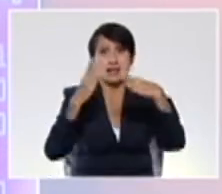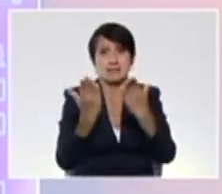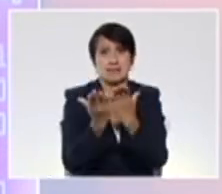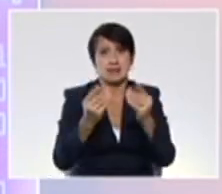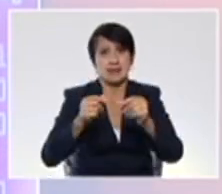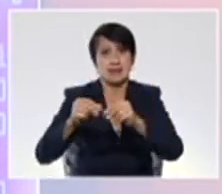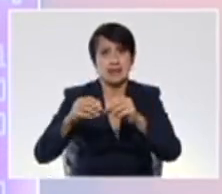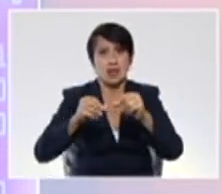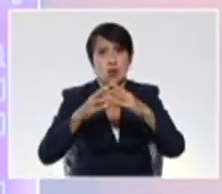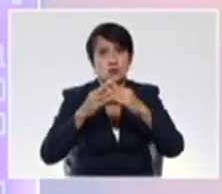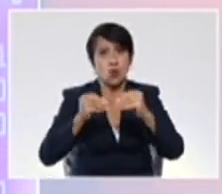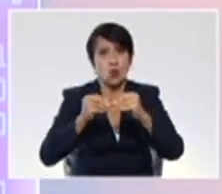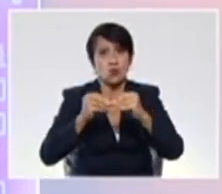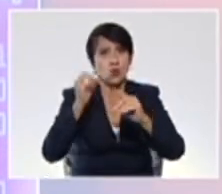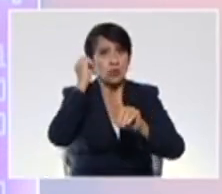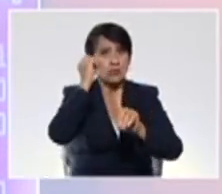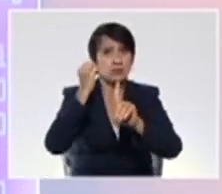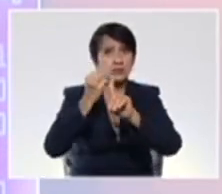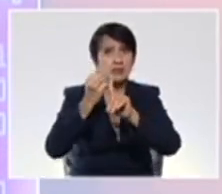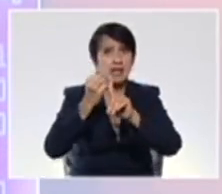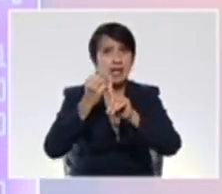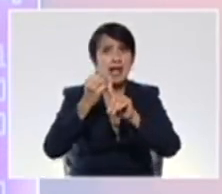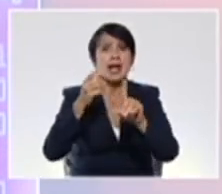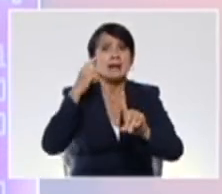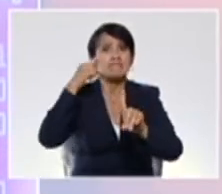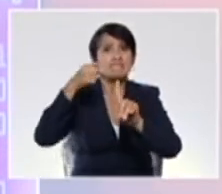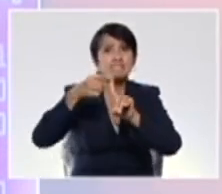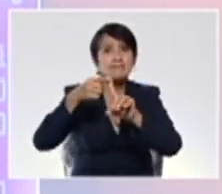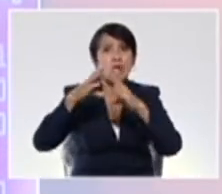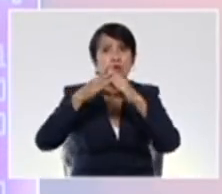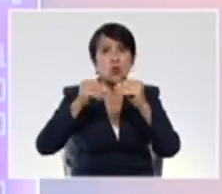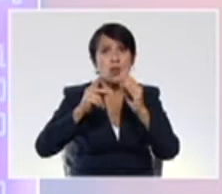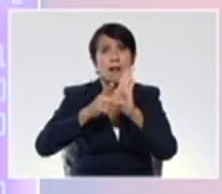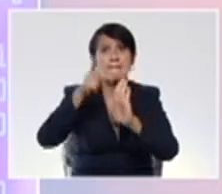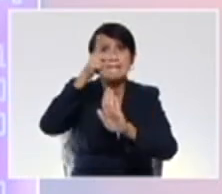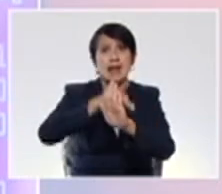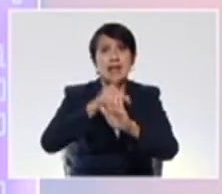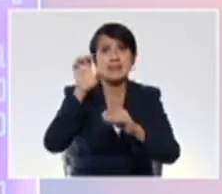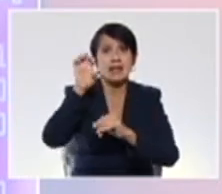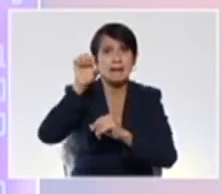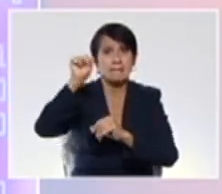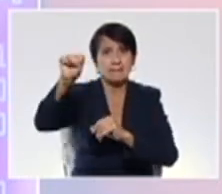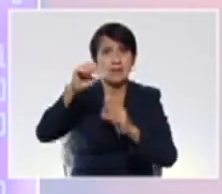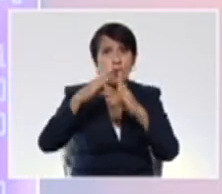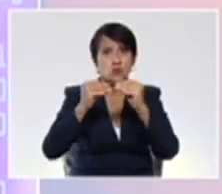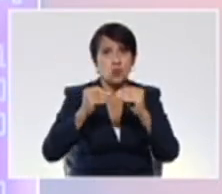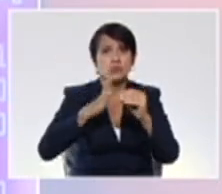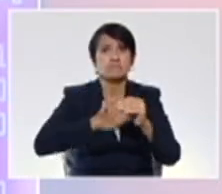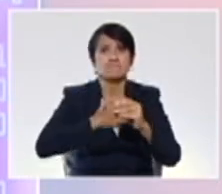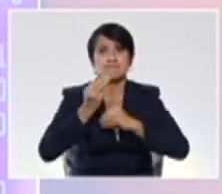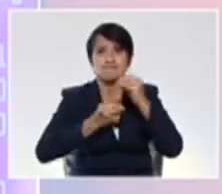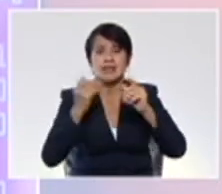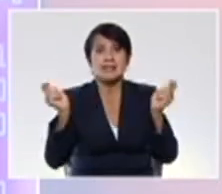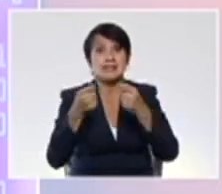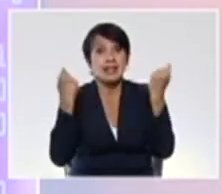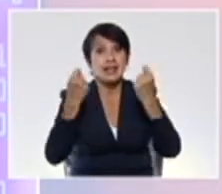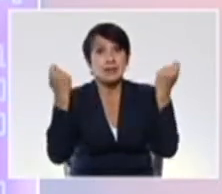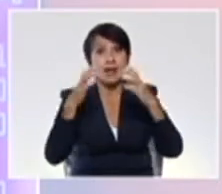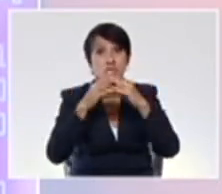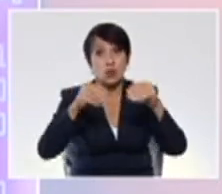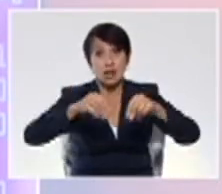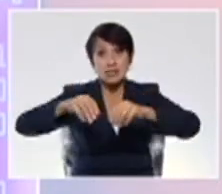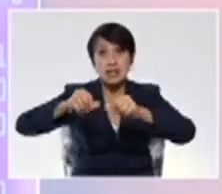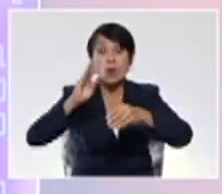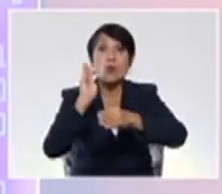Quinto objetivo histórico del Plan de la Patria, y por eso desde cada día, desde cada acción, nosotros podemos celebrar a la tierra,